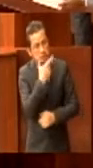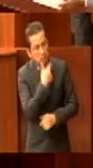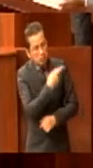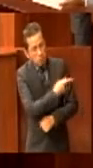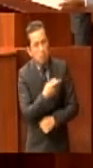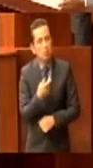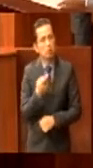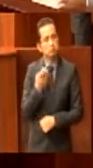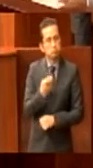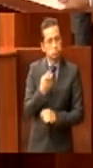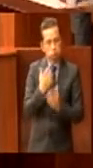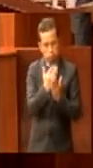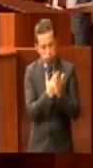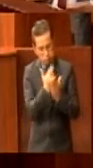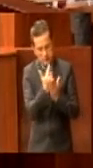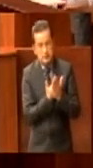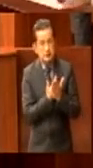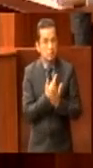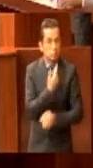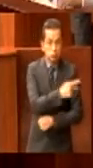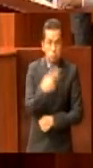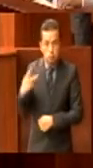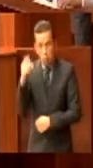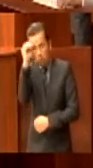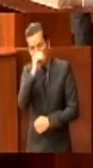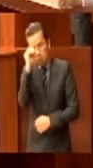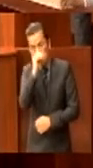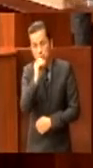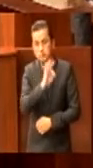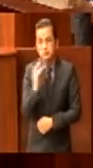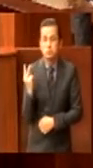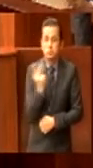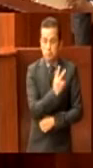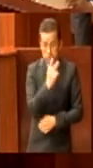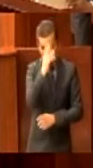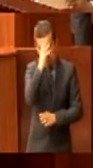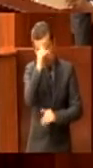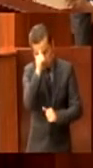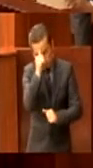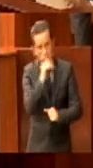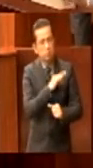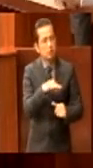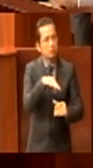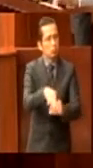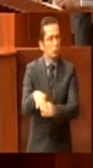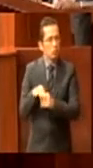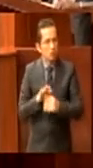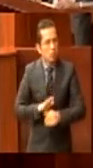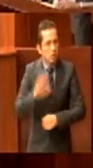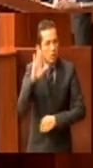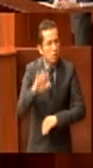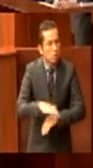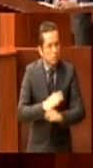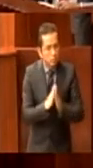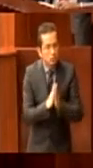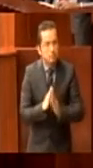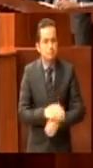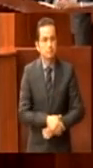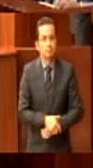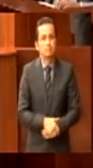el orden de la lista para hoy y estamos de acuerdo lo podríamos votar en forma económica